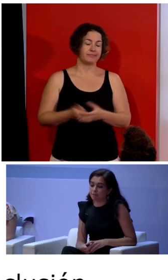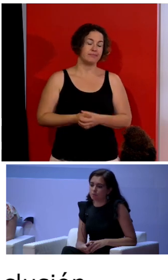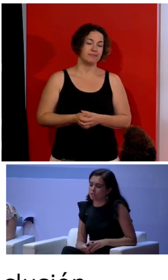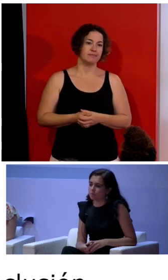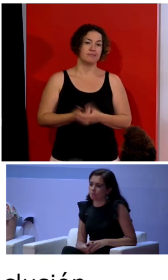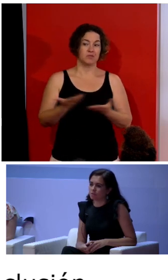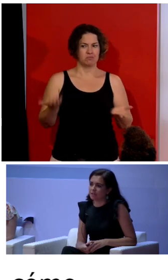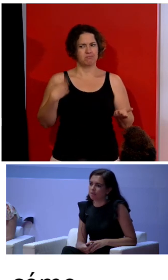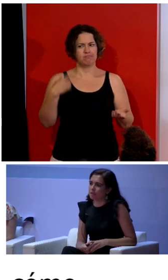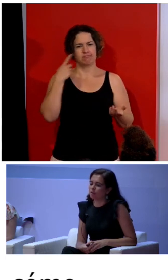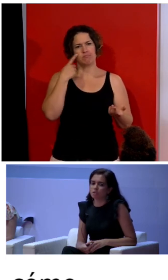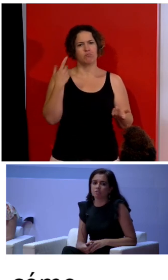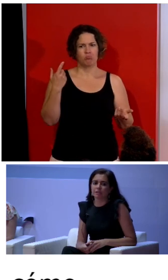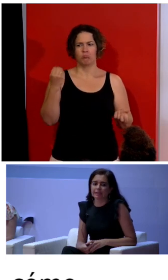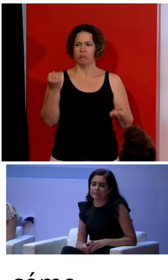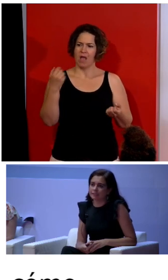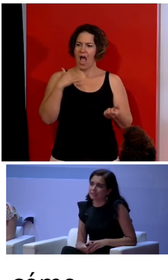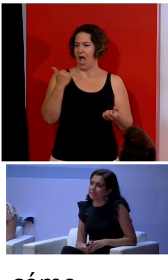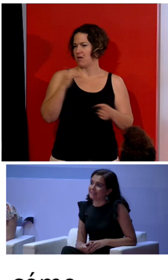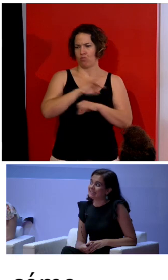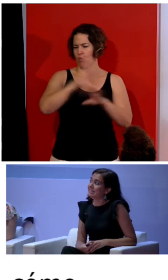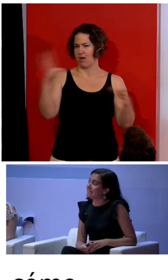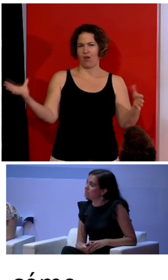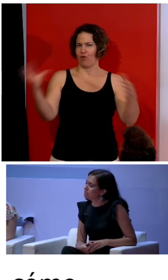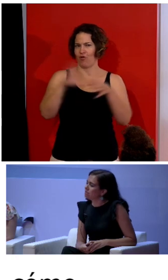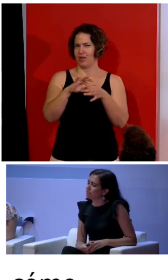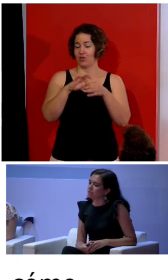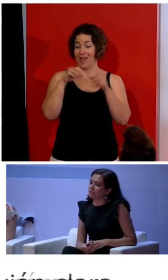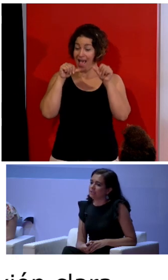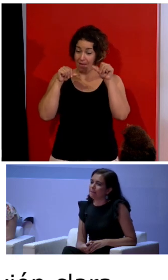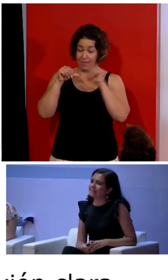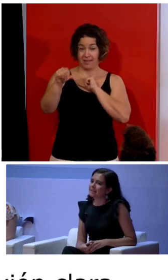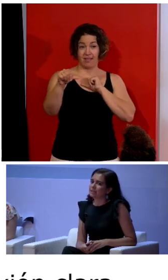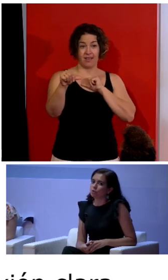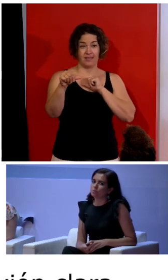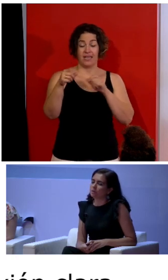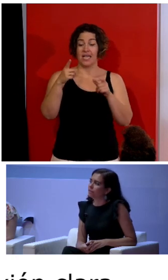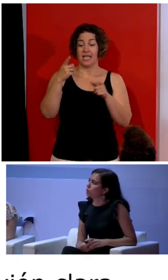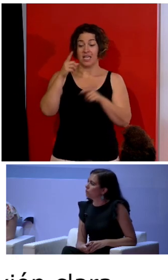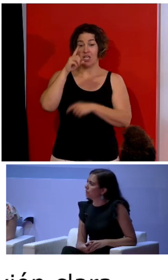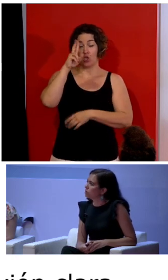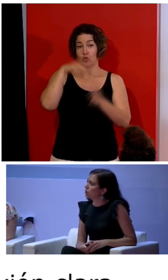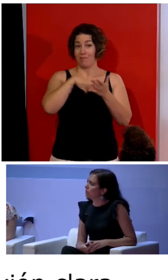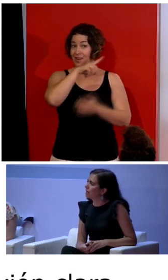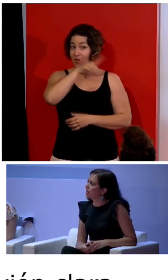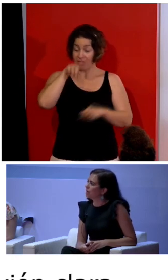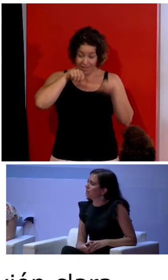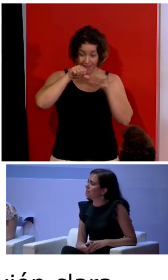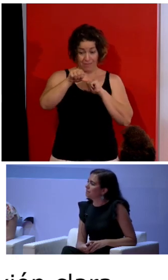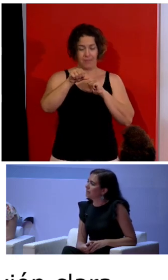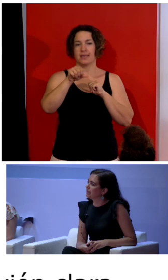y vemos que, bueno, pues que hay una conexión clara desde ese año y a partir del año 2011 es cuando empezamos a